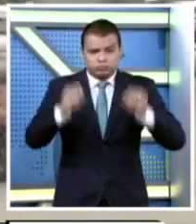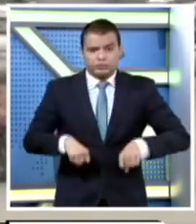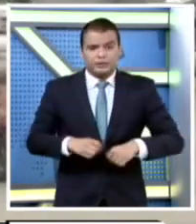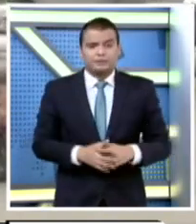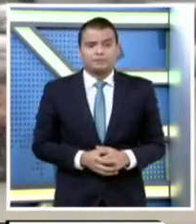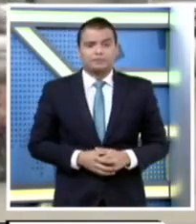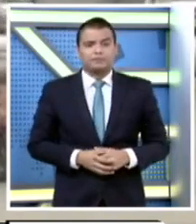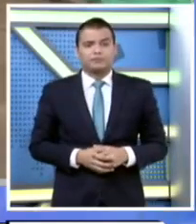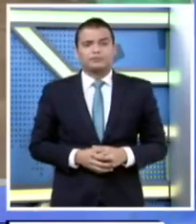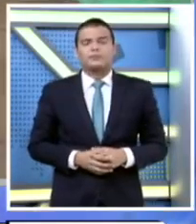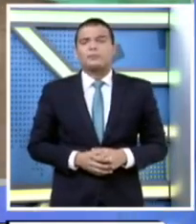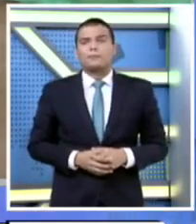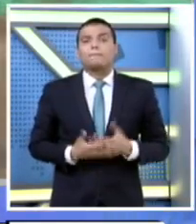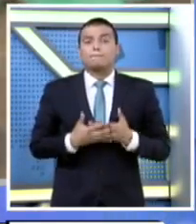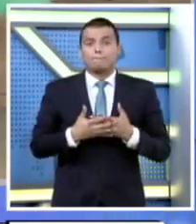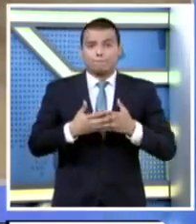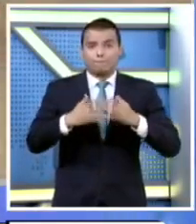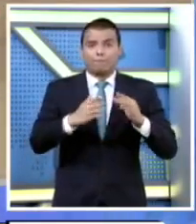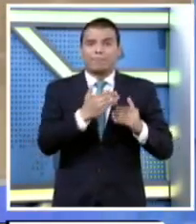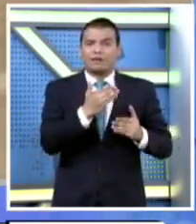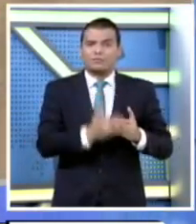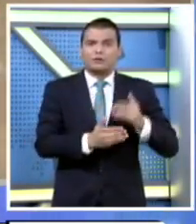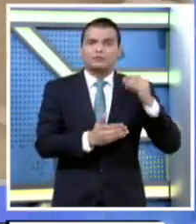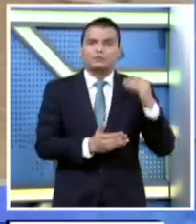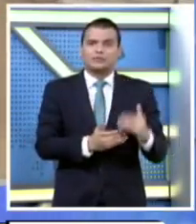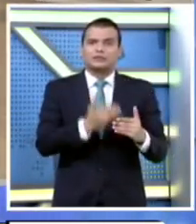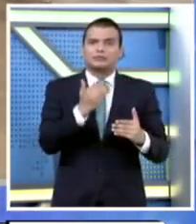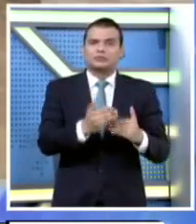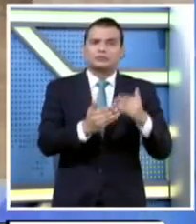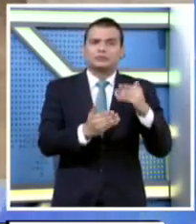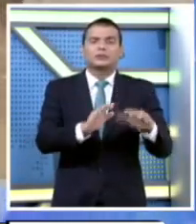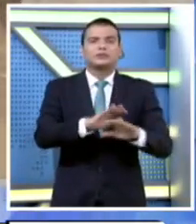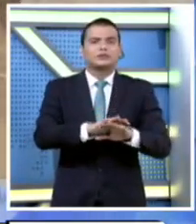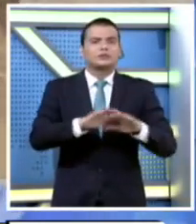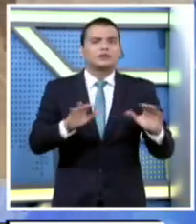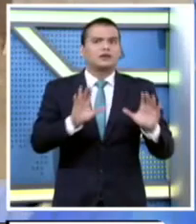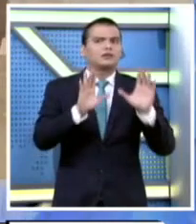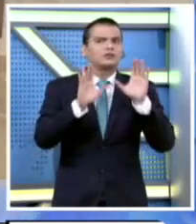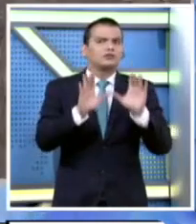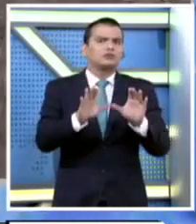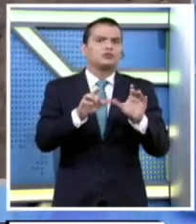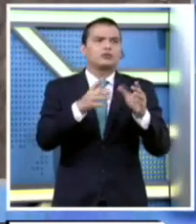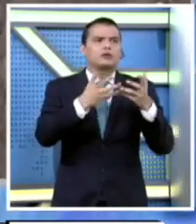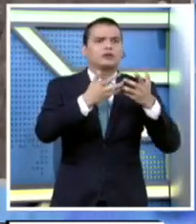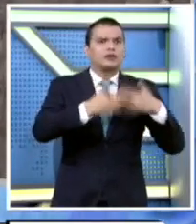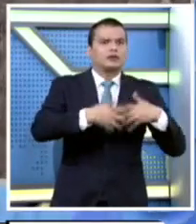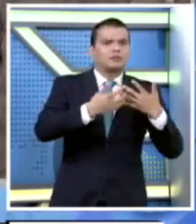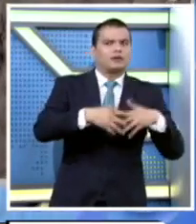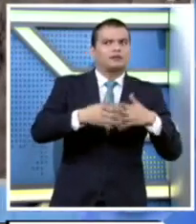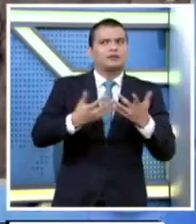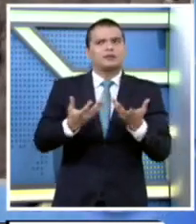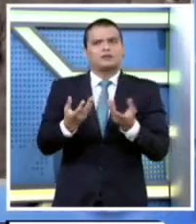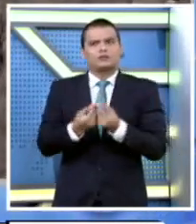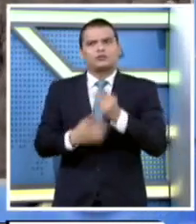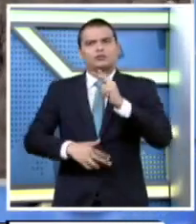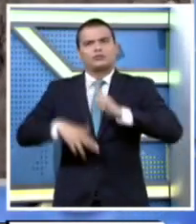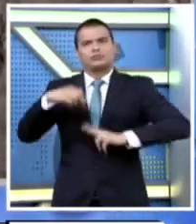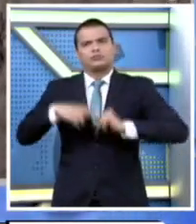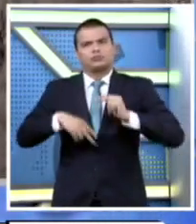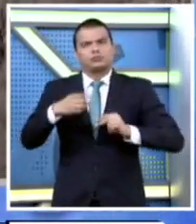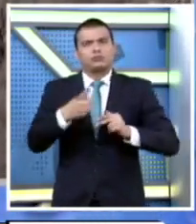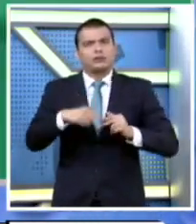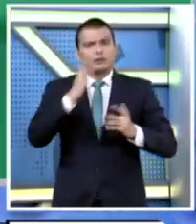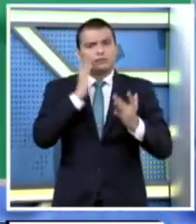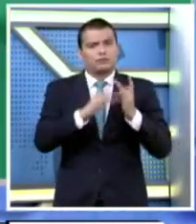Secretaría de Infraestructura que este tipo de operativos para conocer si las empresas y las constructoras están siguiendo